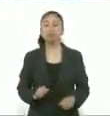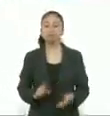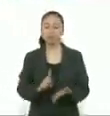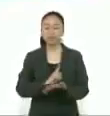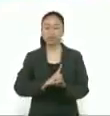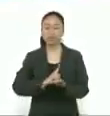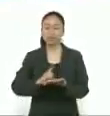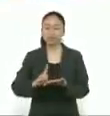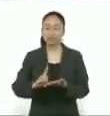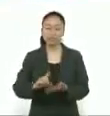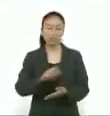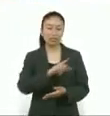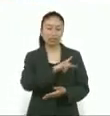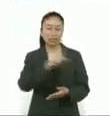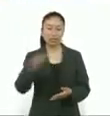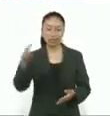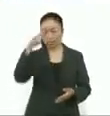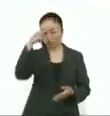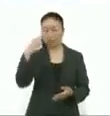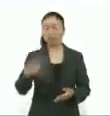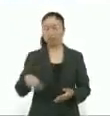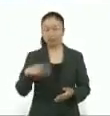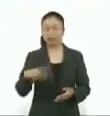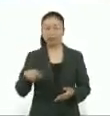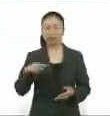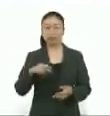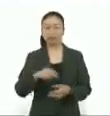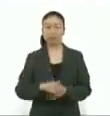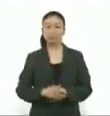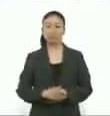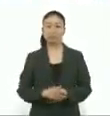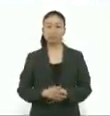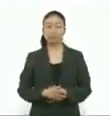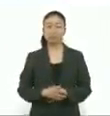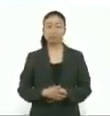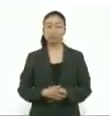de todas y todos los mexicanos.